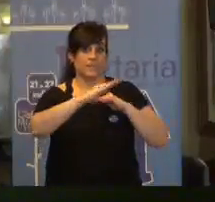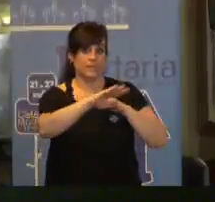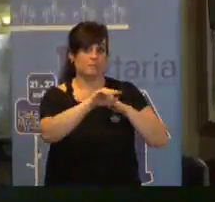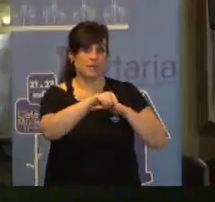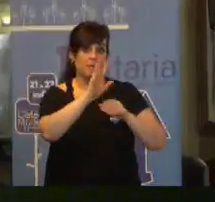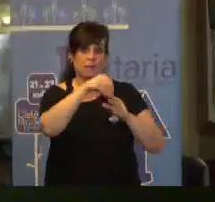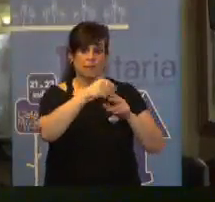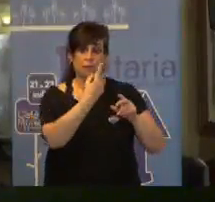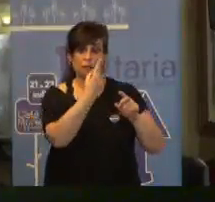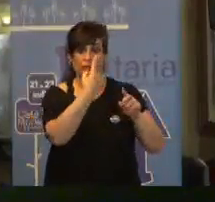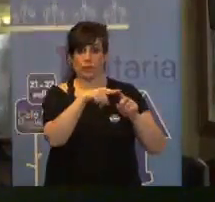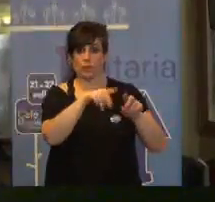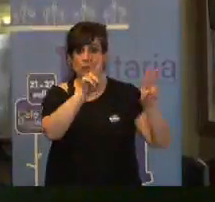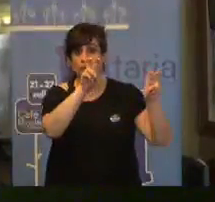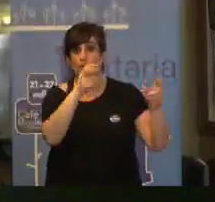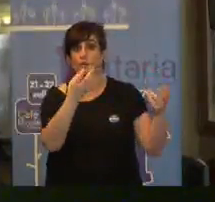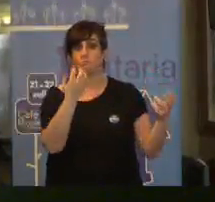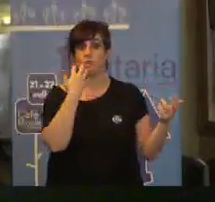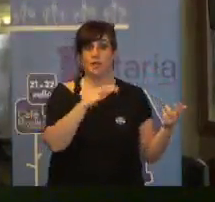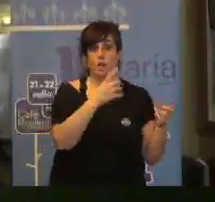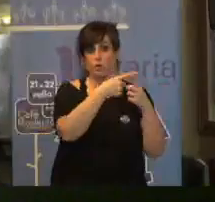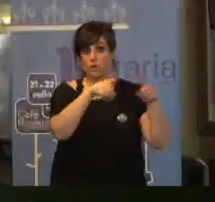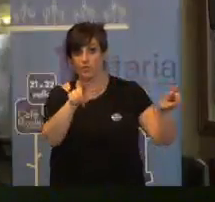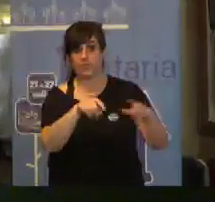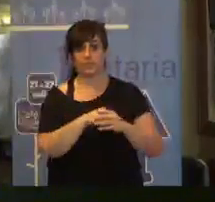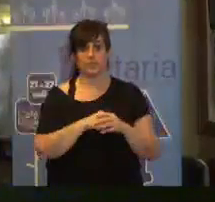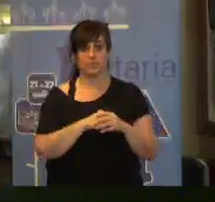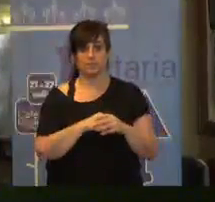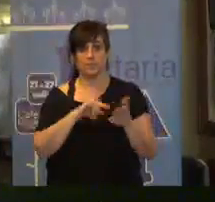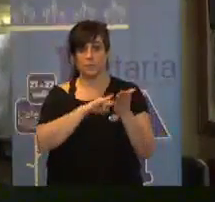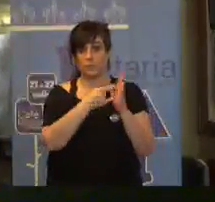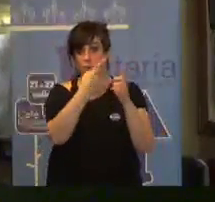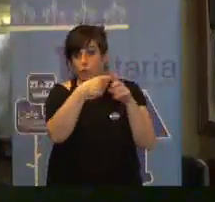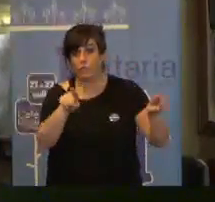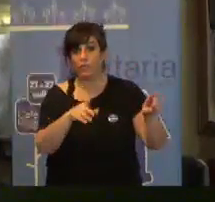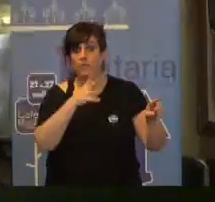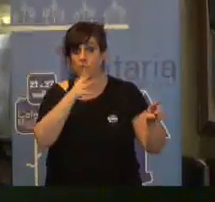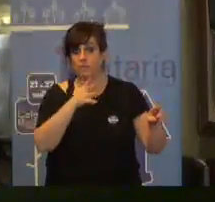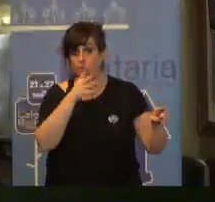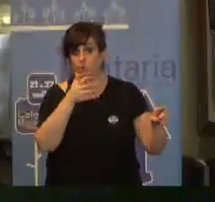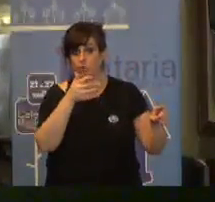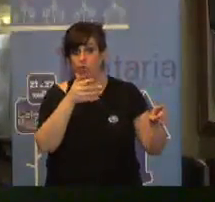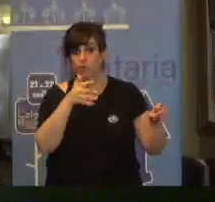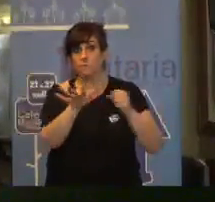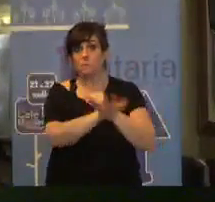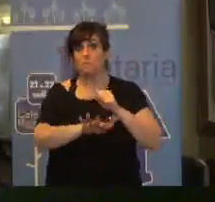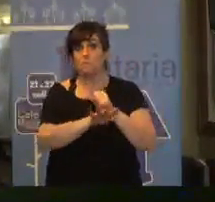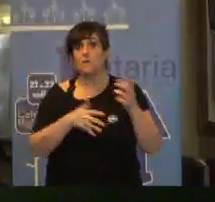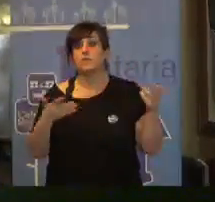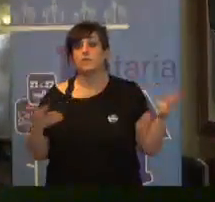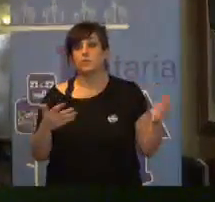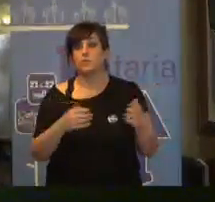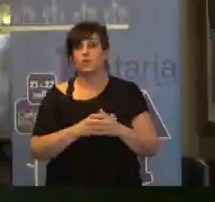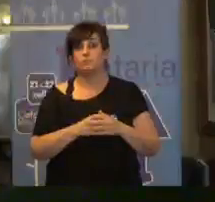novidade singular, distinta. Este proxecto é distinto porque se basea na existencia